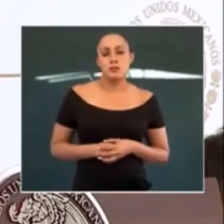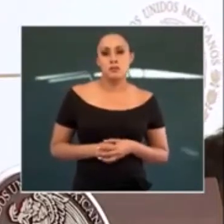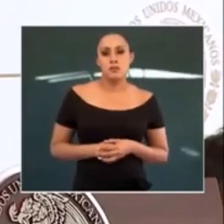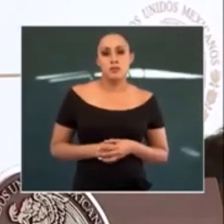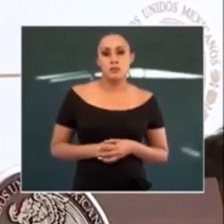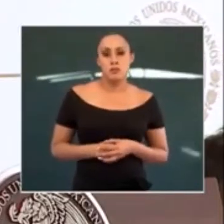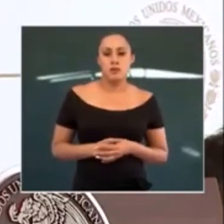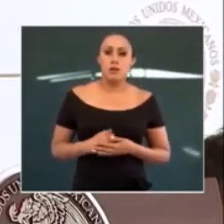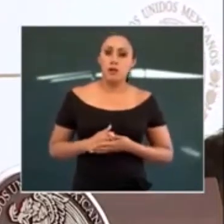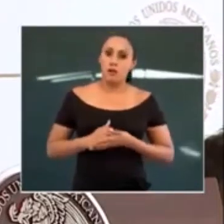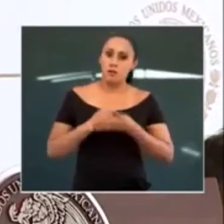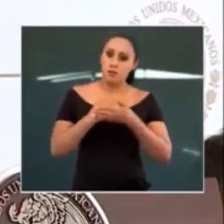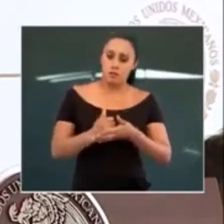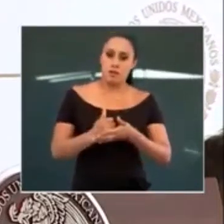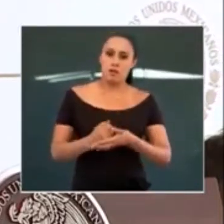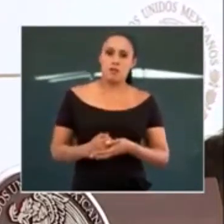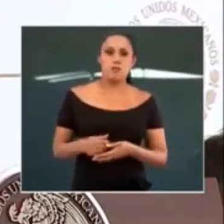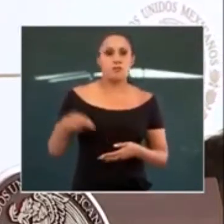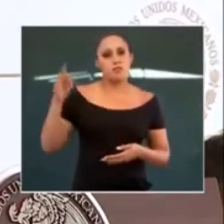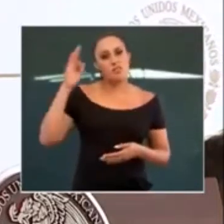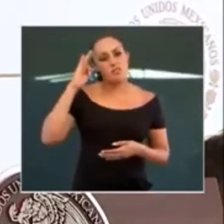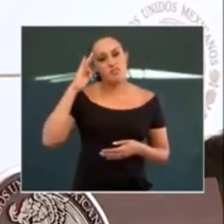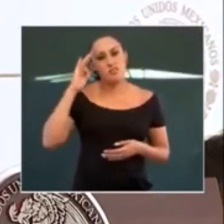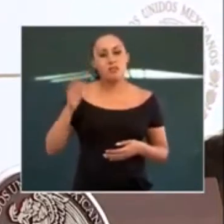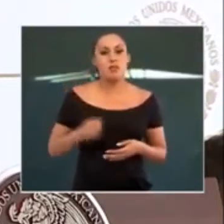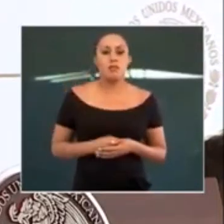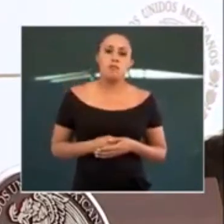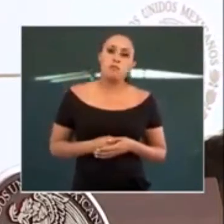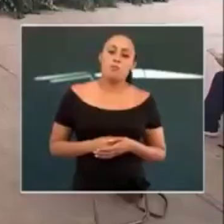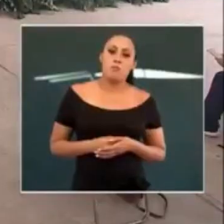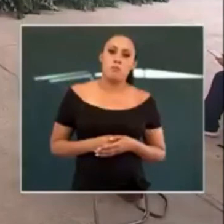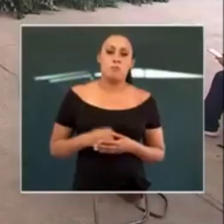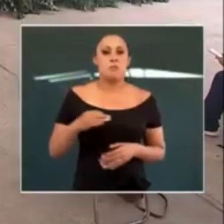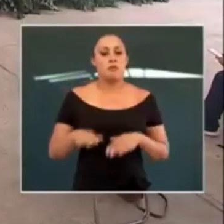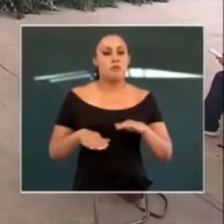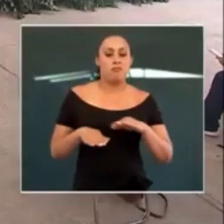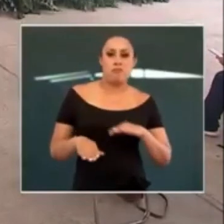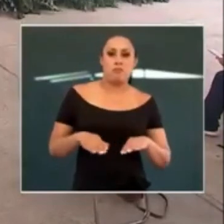a darnos tiempo para prepararnos y tener